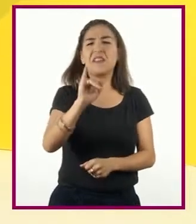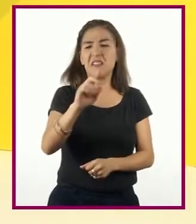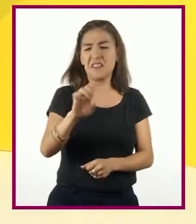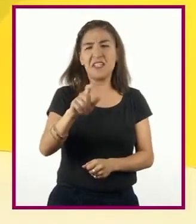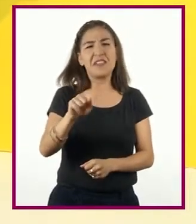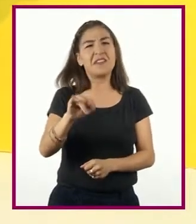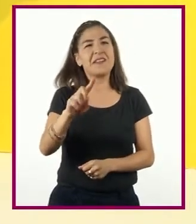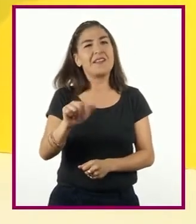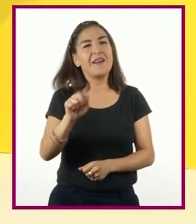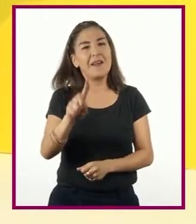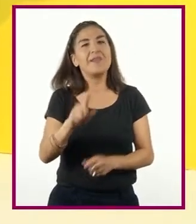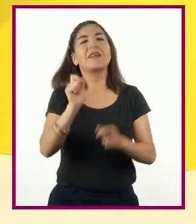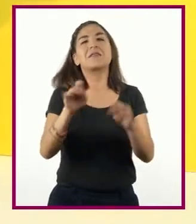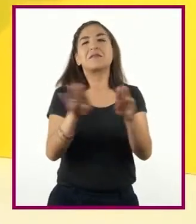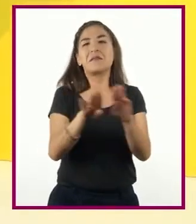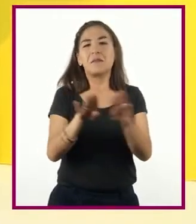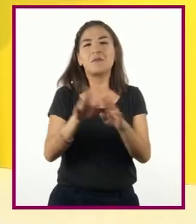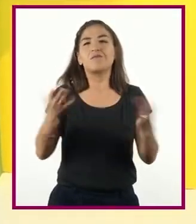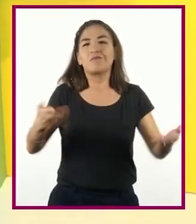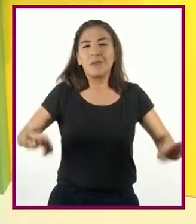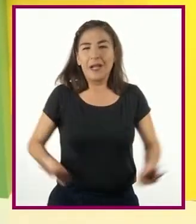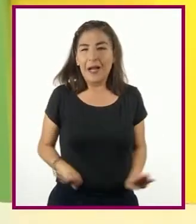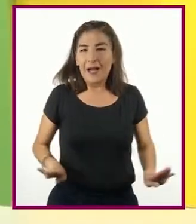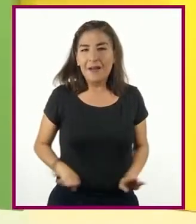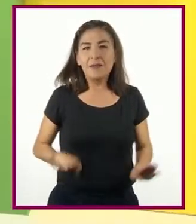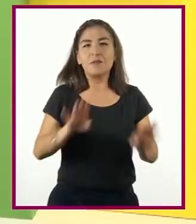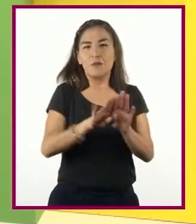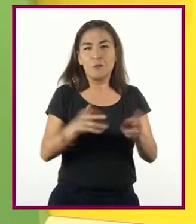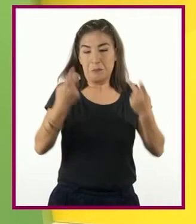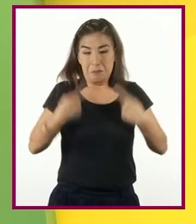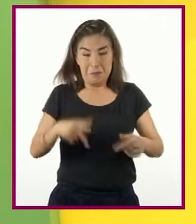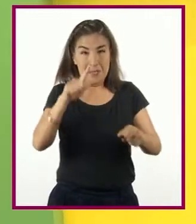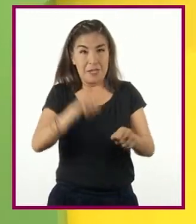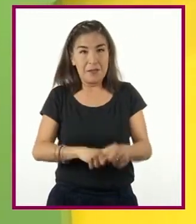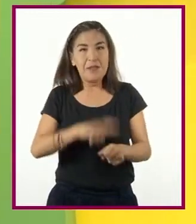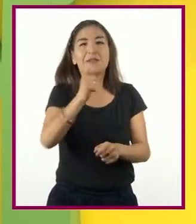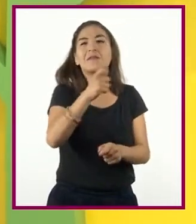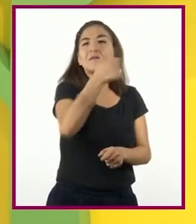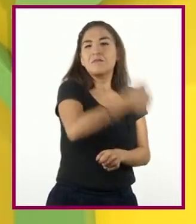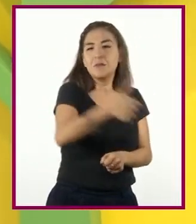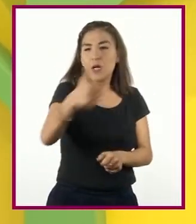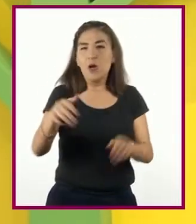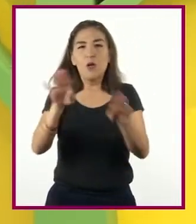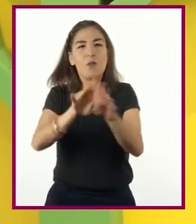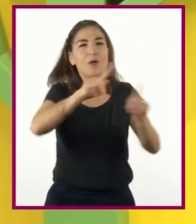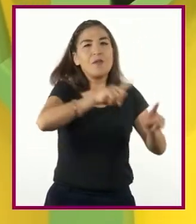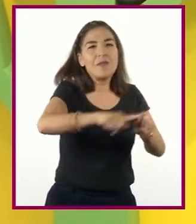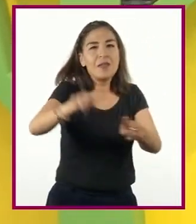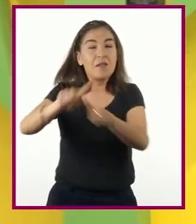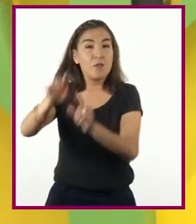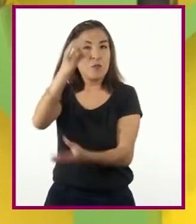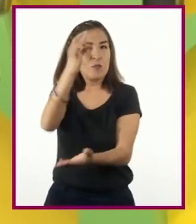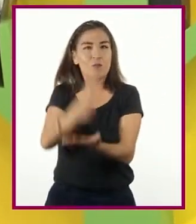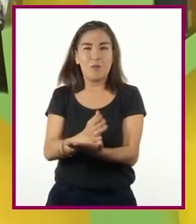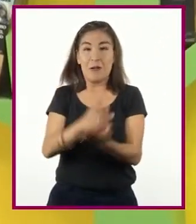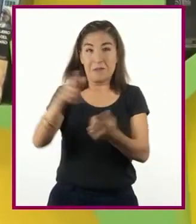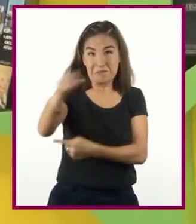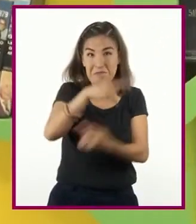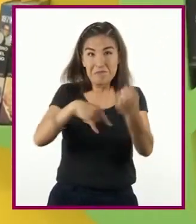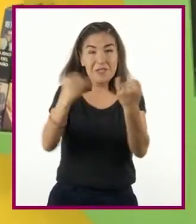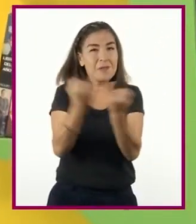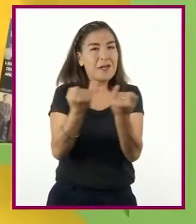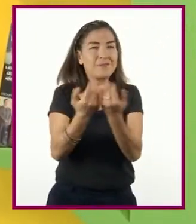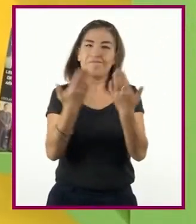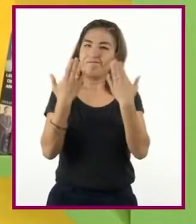el conjunto de rasgos o características propias que les distingue y les hace únicas o únicos, tanto a